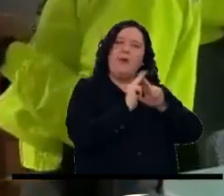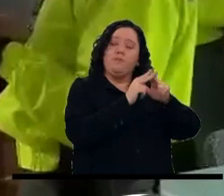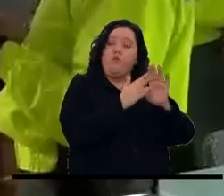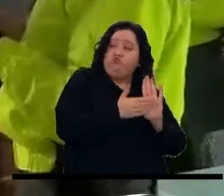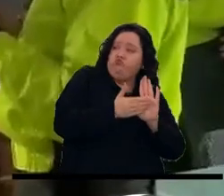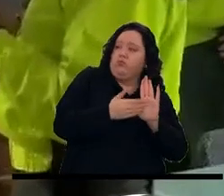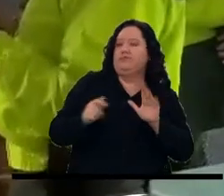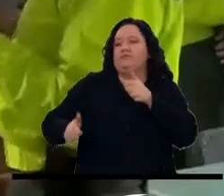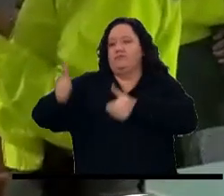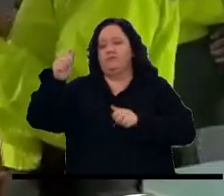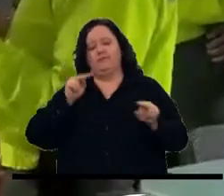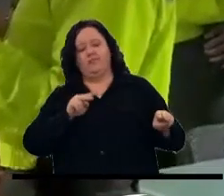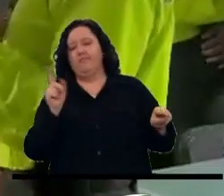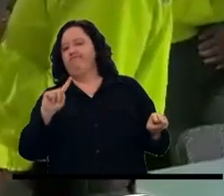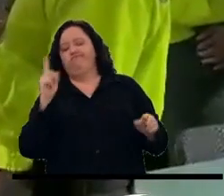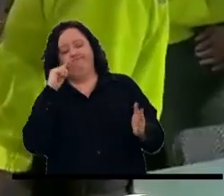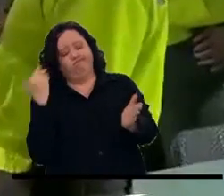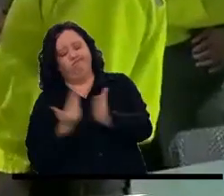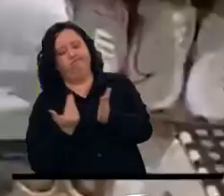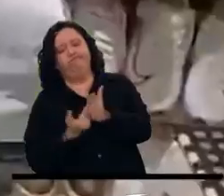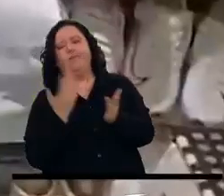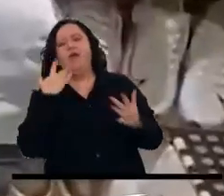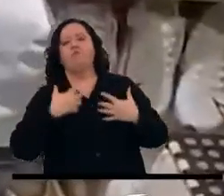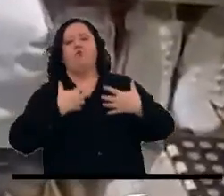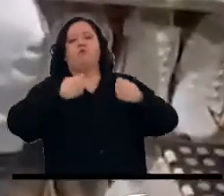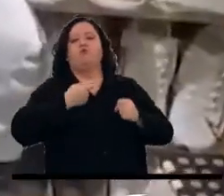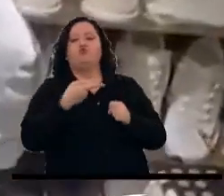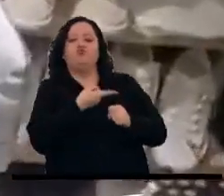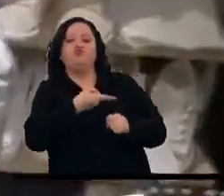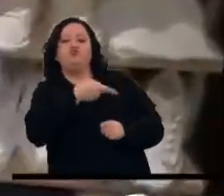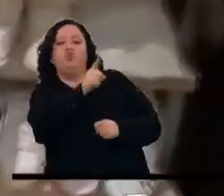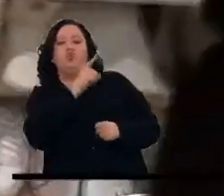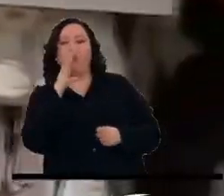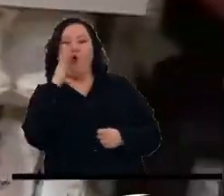pero las autoridades dicen tener evidencias del dominio de Fritanga sobre los bienes.